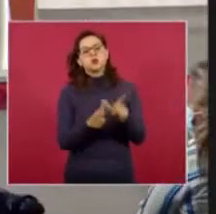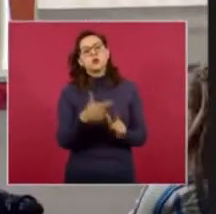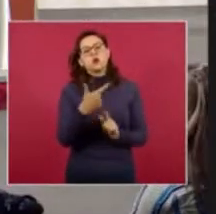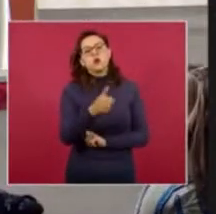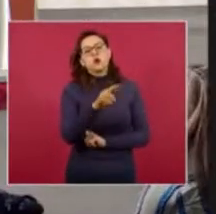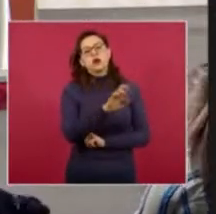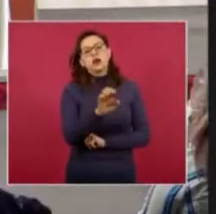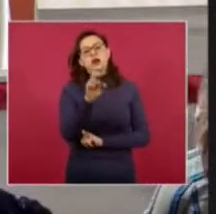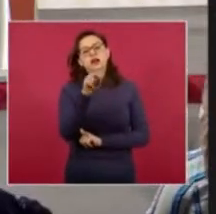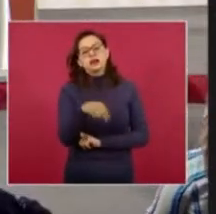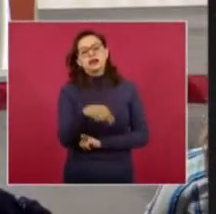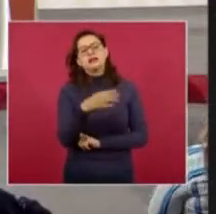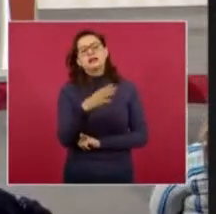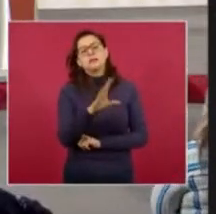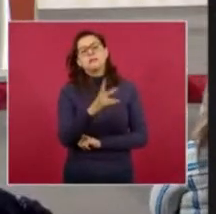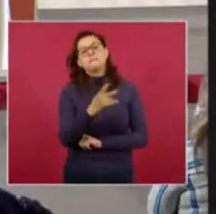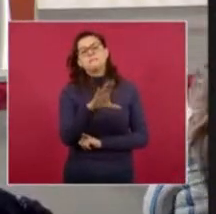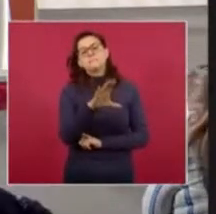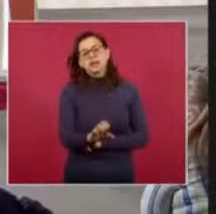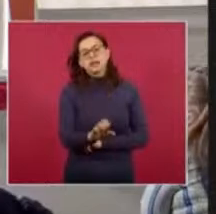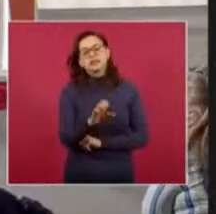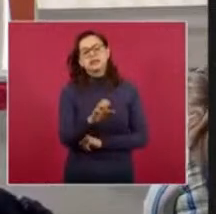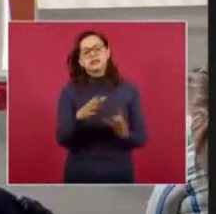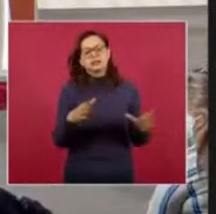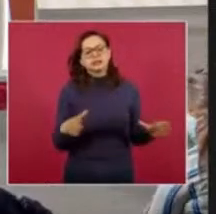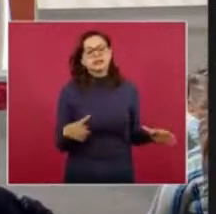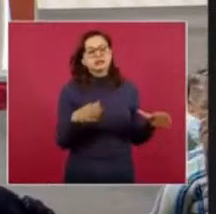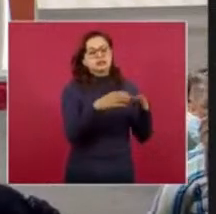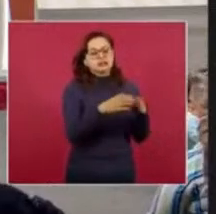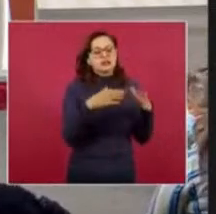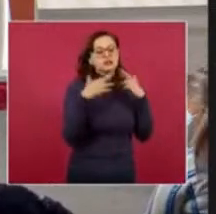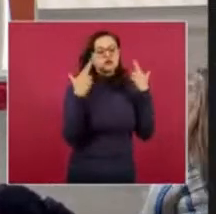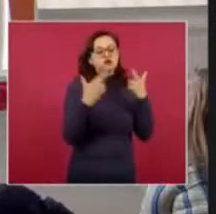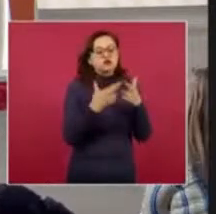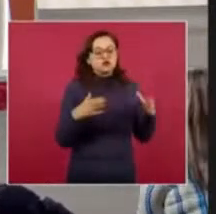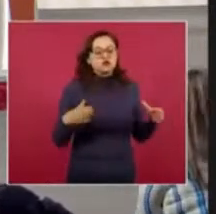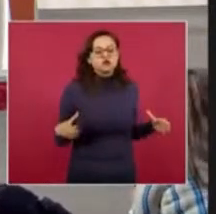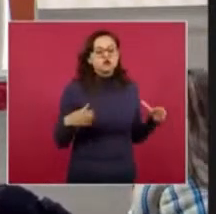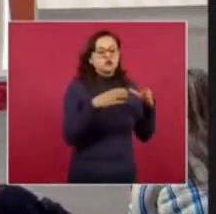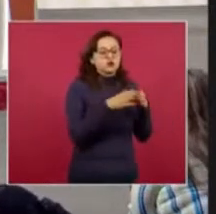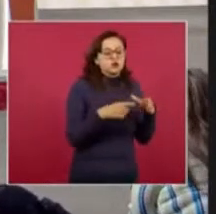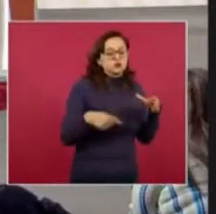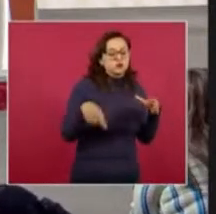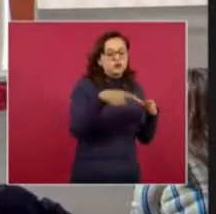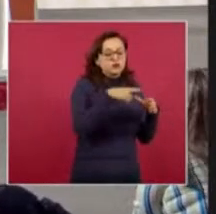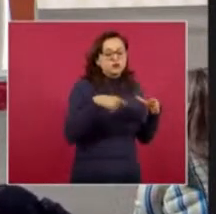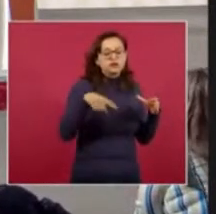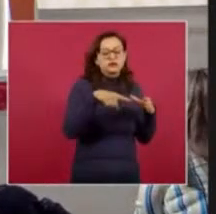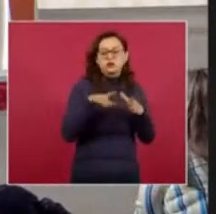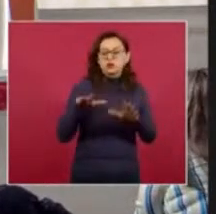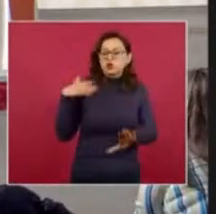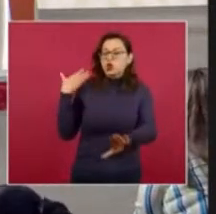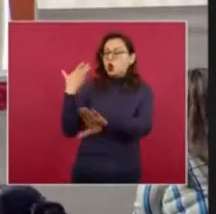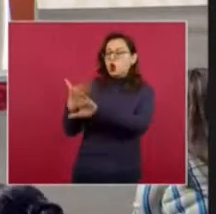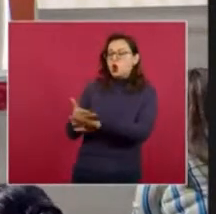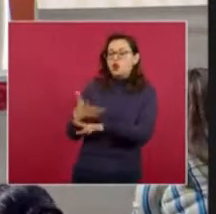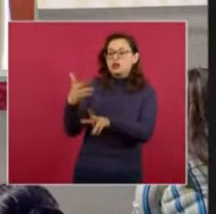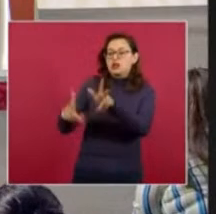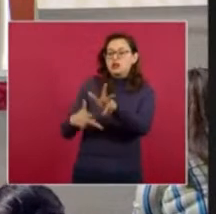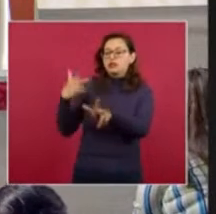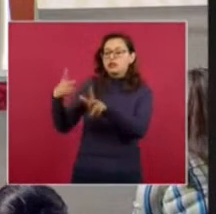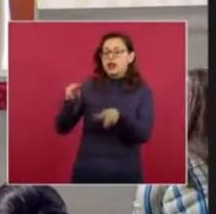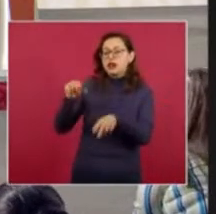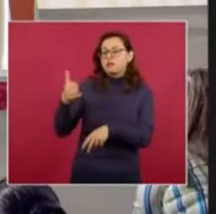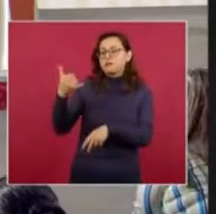de digamos que en contra del tren maya se hospedan en el complejo hotelero mayakobá de quintana roo